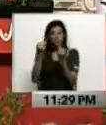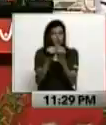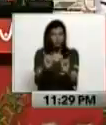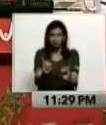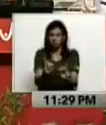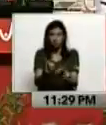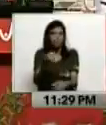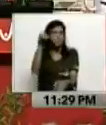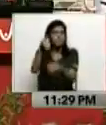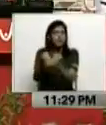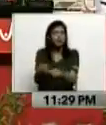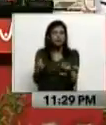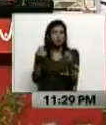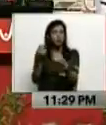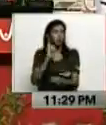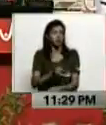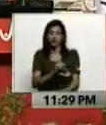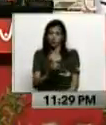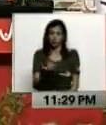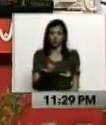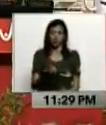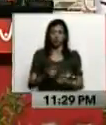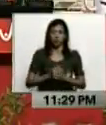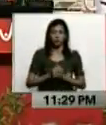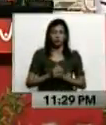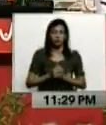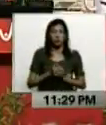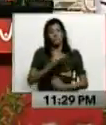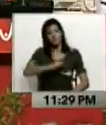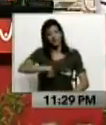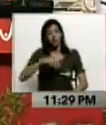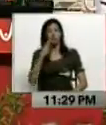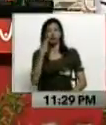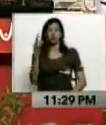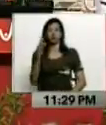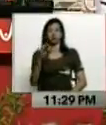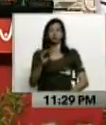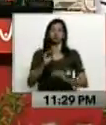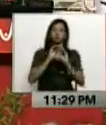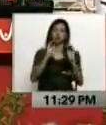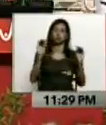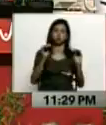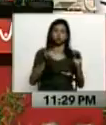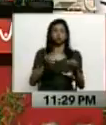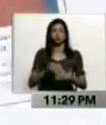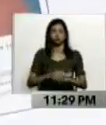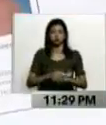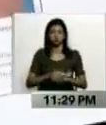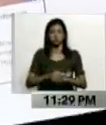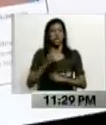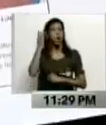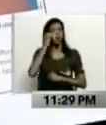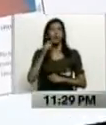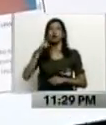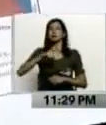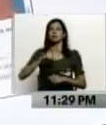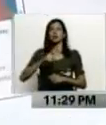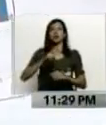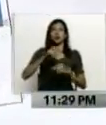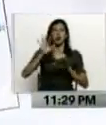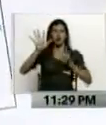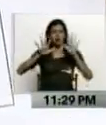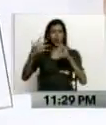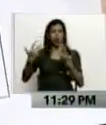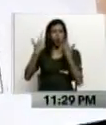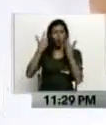no se acepta injerencias de nadie ya está presidente de Francia at tron Europa no